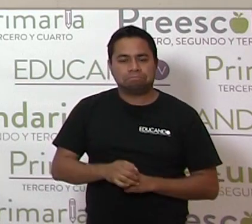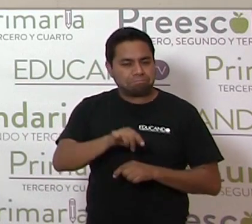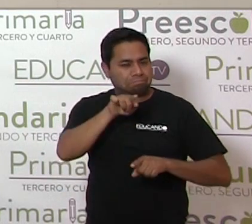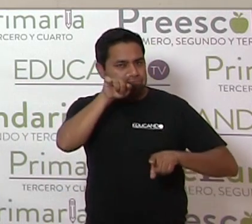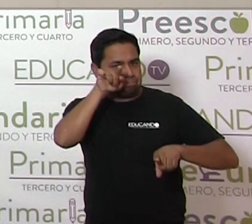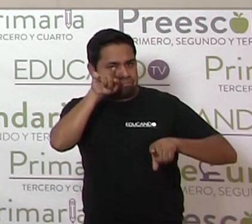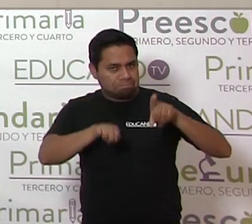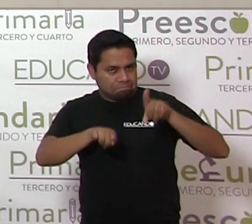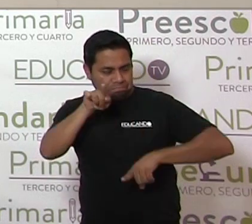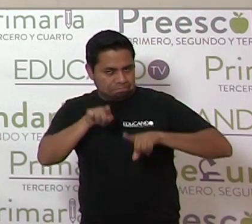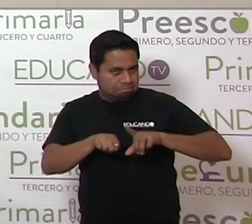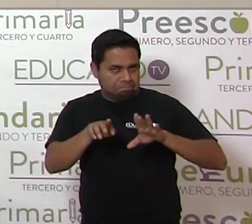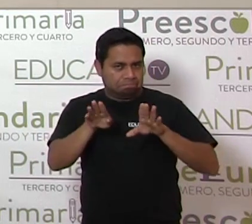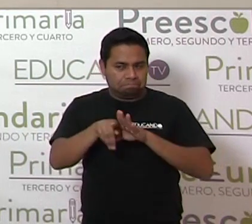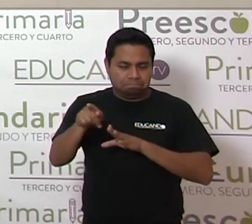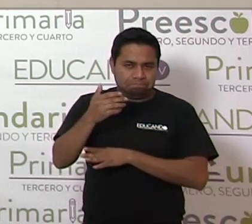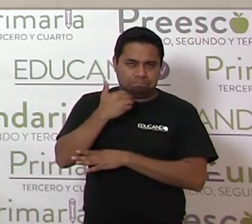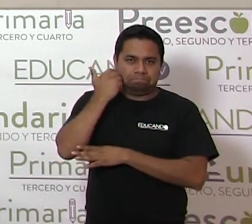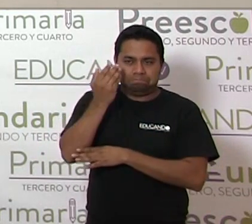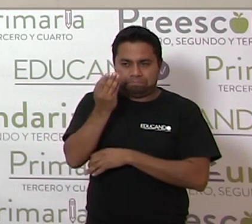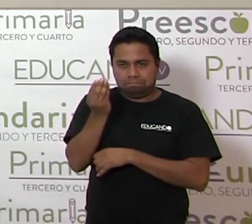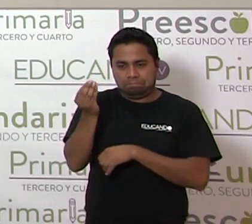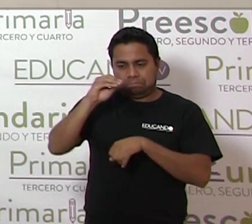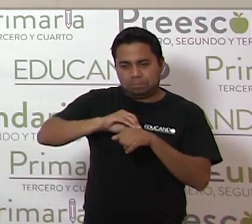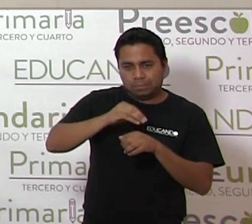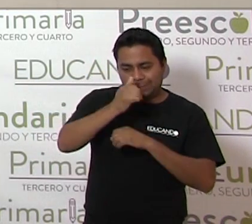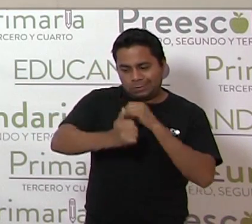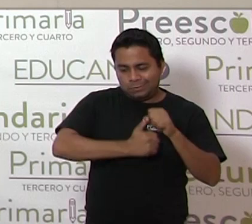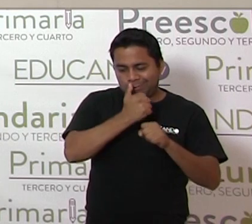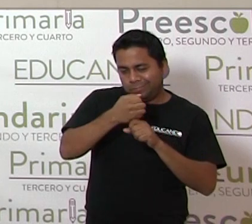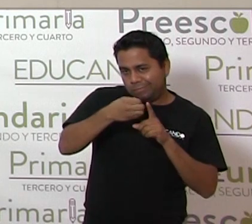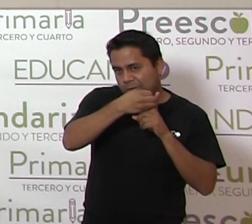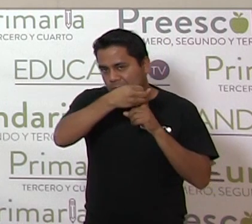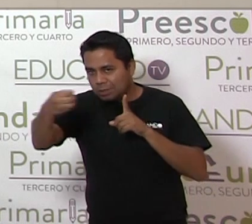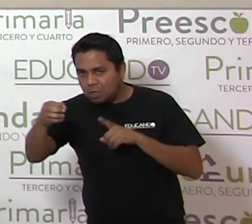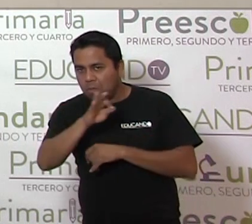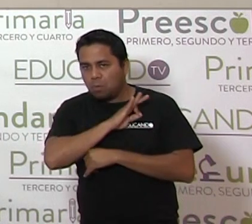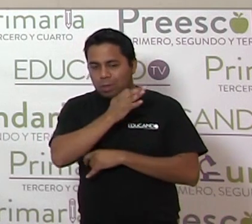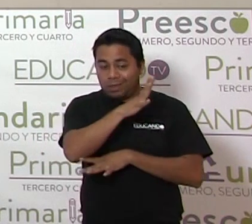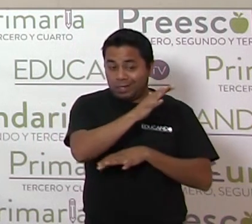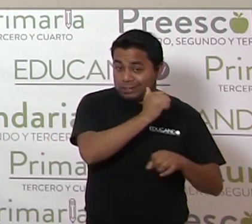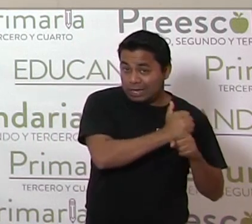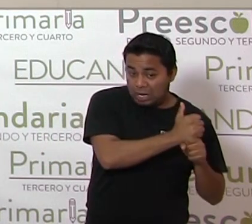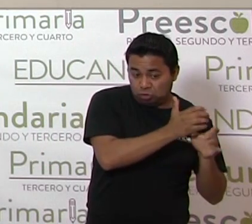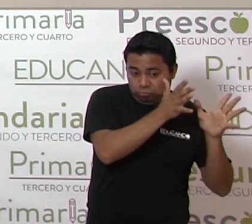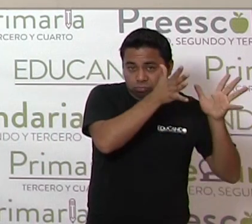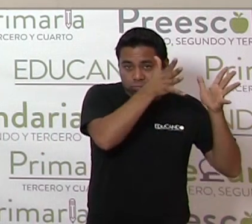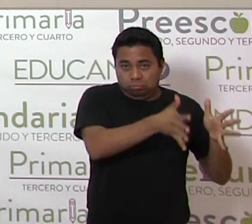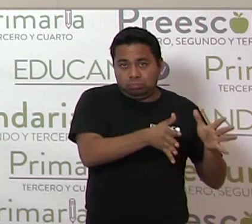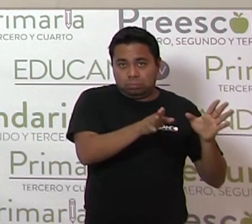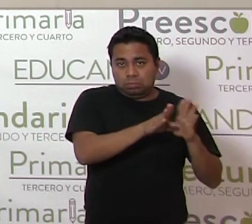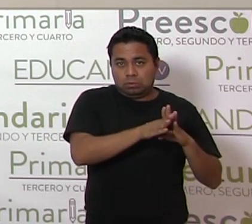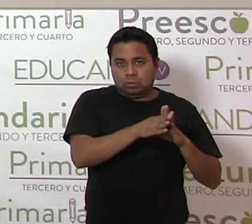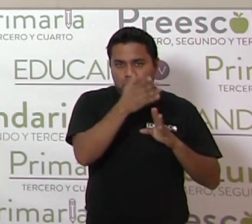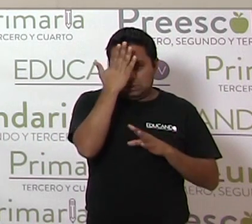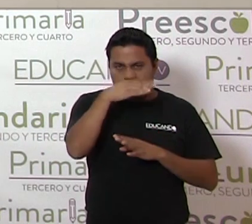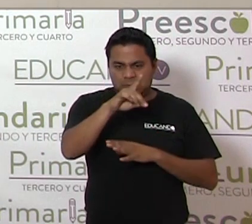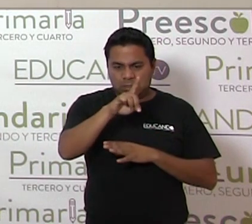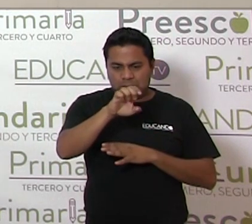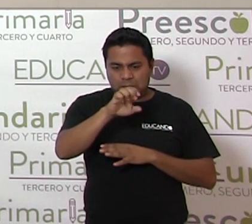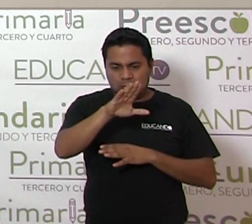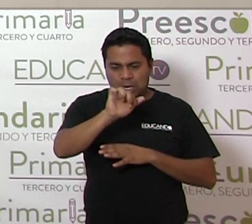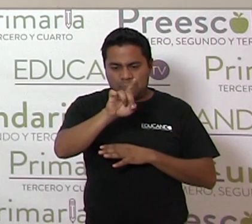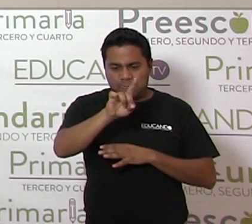1857, dependiendo de cómo quieras tú organizar los años. Puede ser por décadas, si sabes que es una